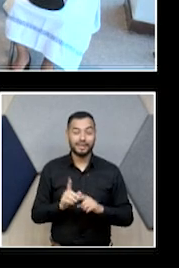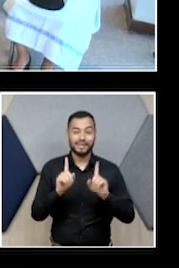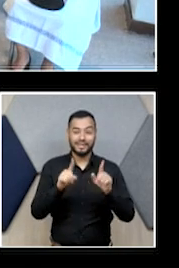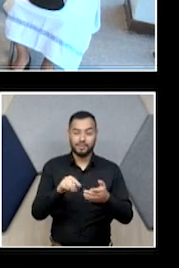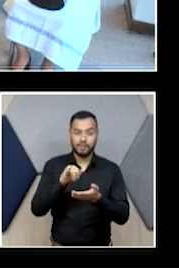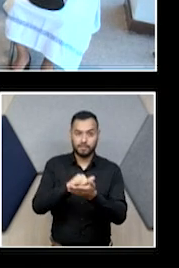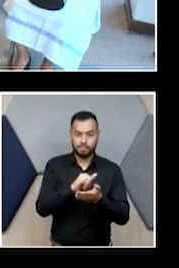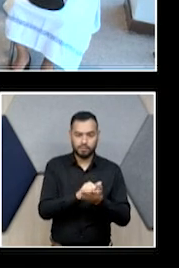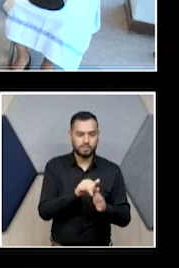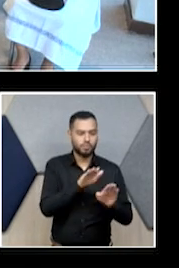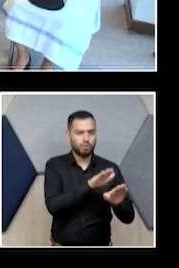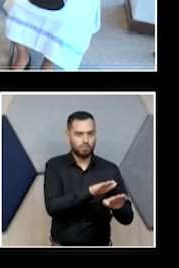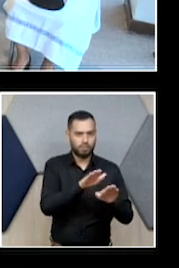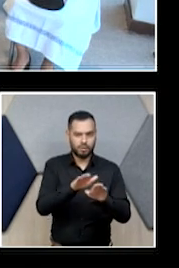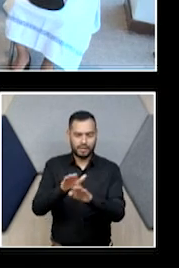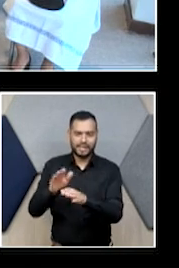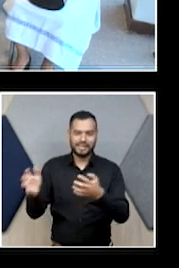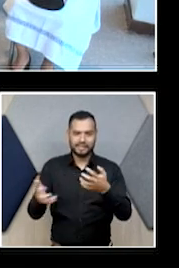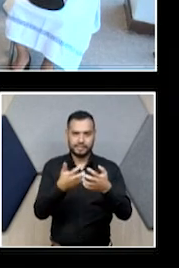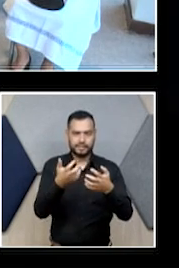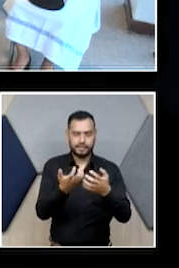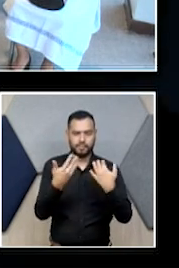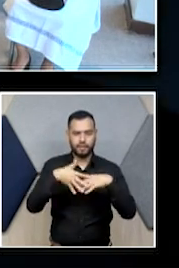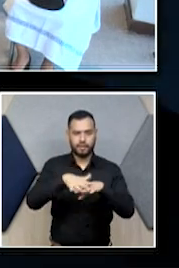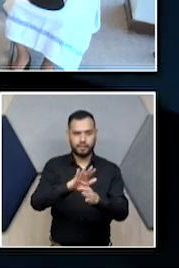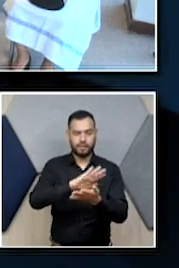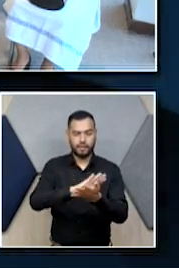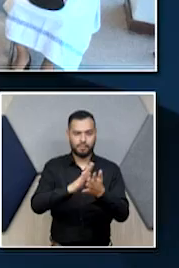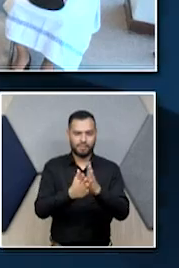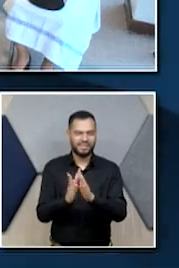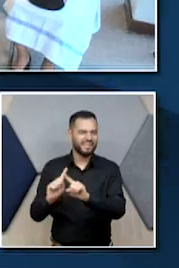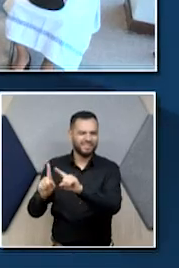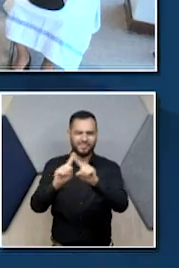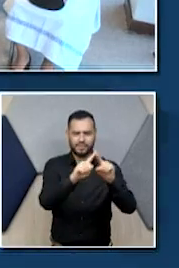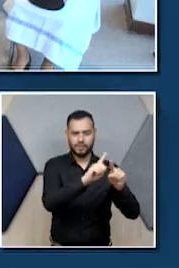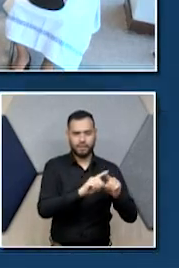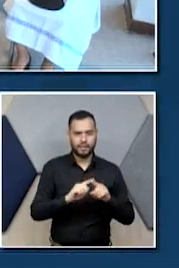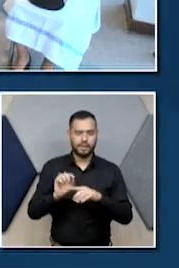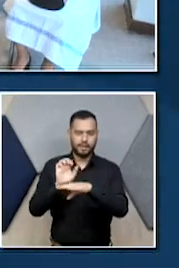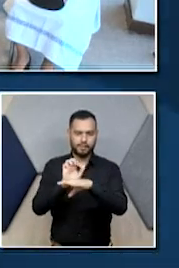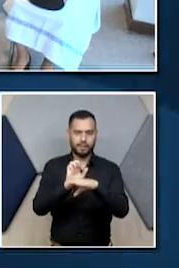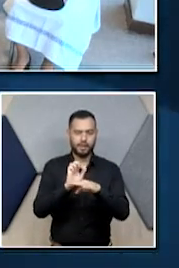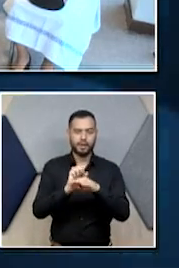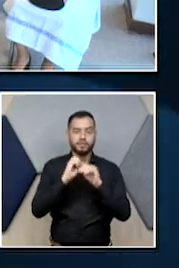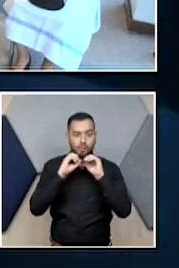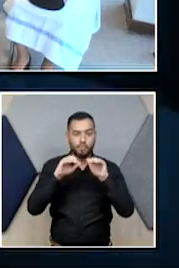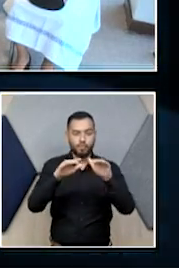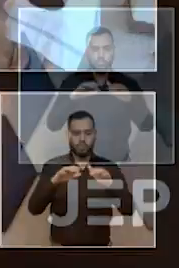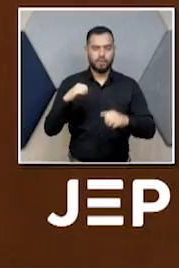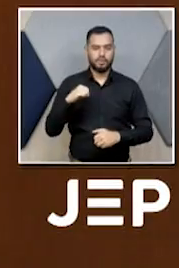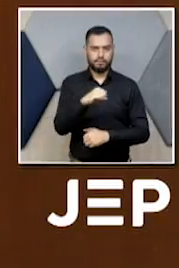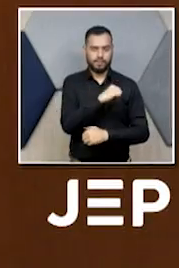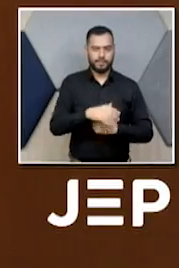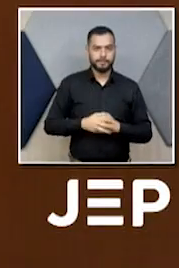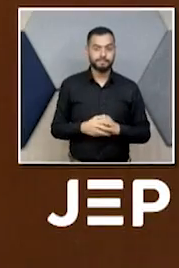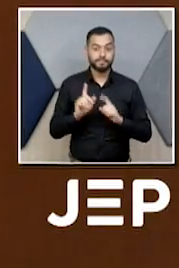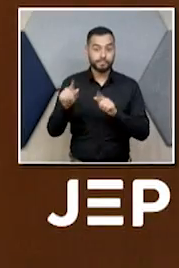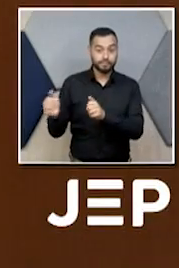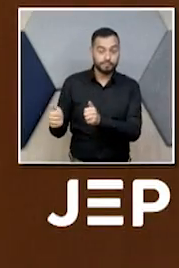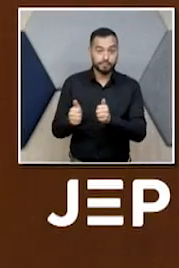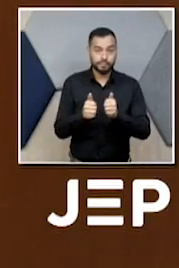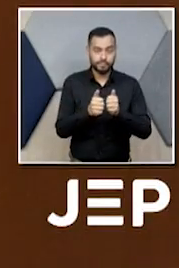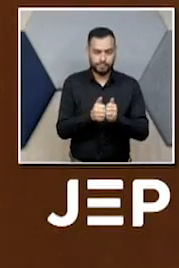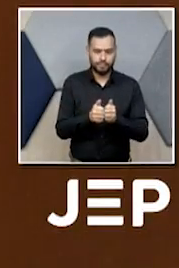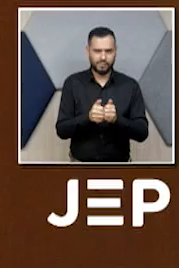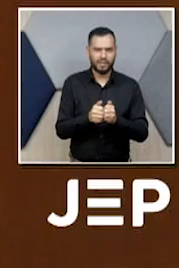Sistema Integral para la Paz y de otras entidades públicas y privadas. Nos acompañan también el señor secretario ejecutivo de la JEP, doctor